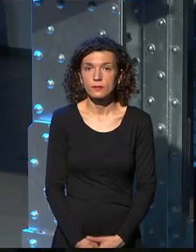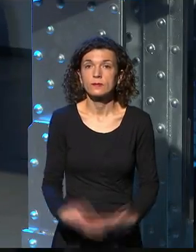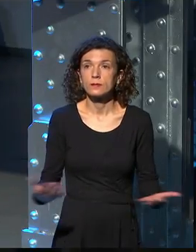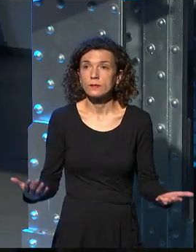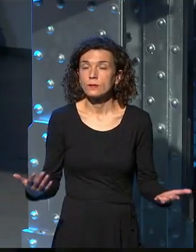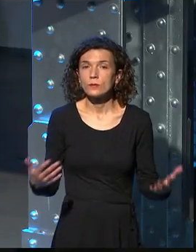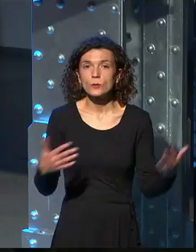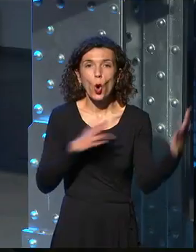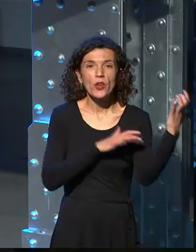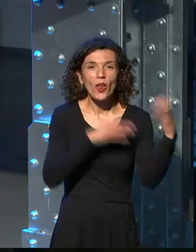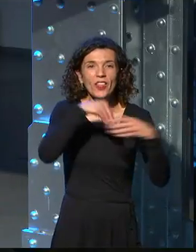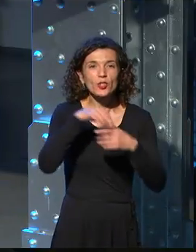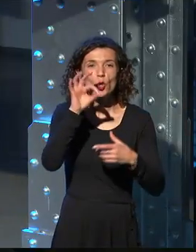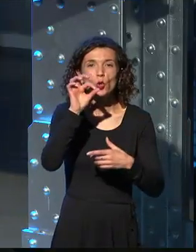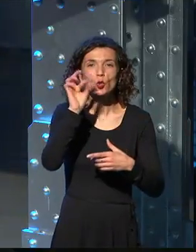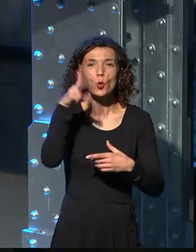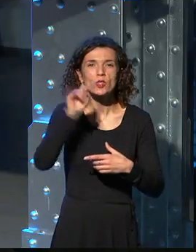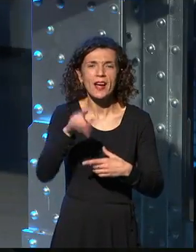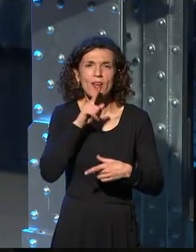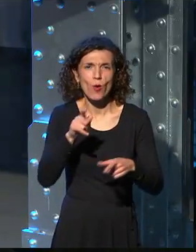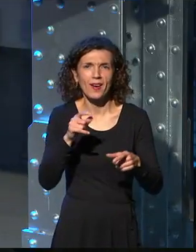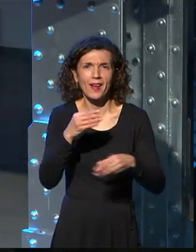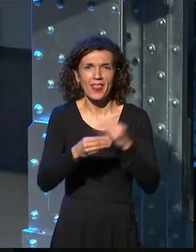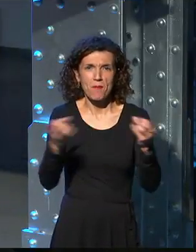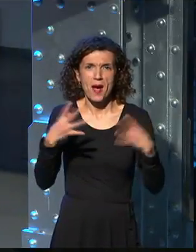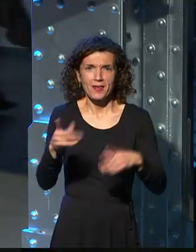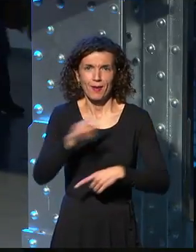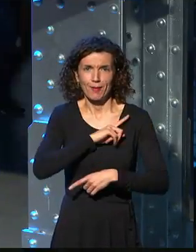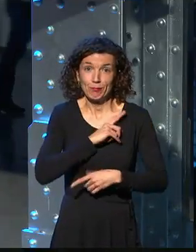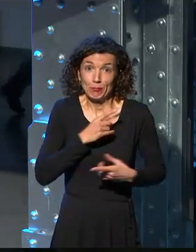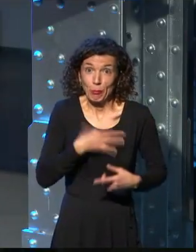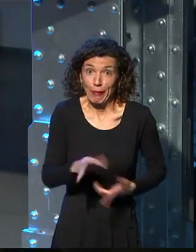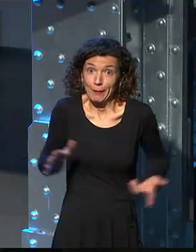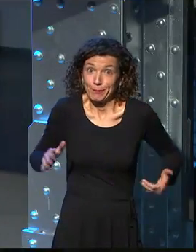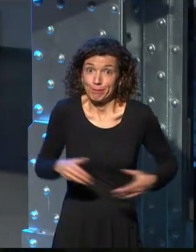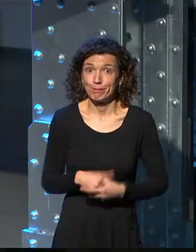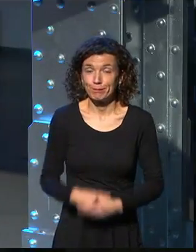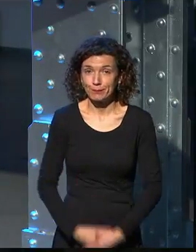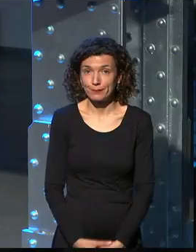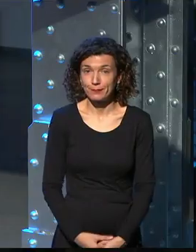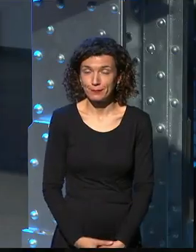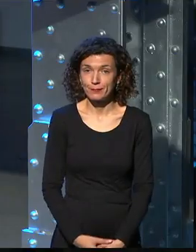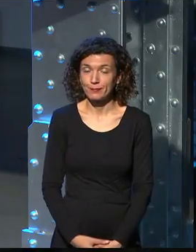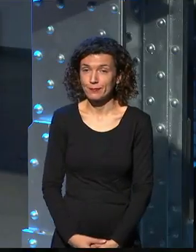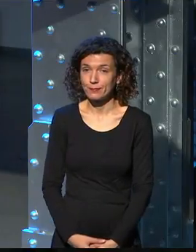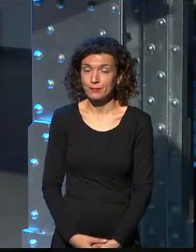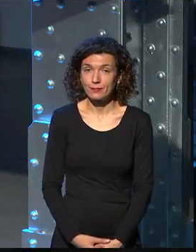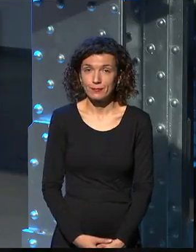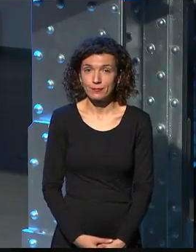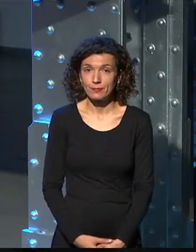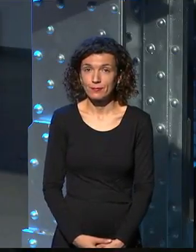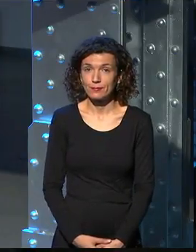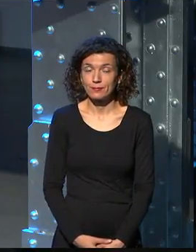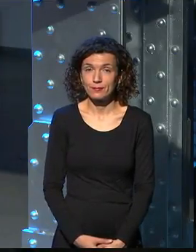Algo tiene el ordenador de Susana, que está intentando hacer magia con todos nosotros. ¿Por qué? No. Está intentando